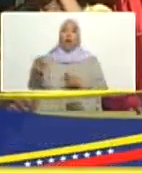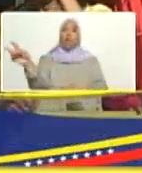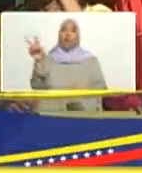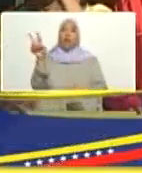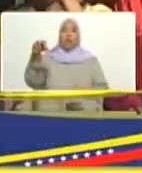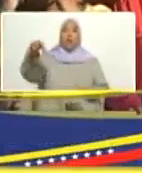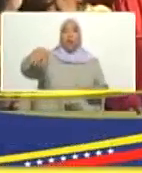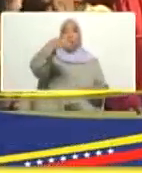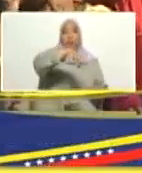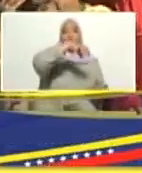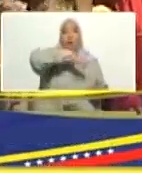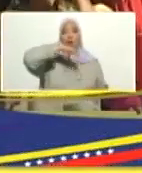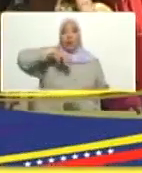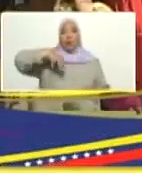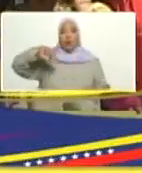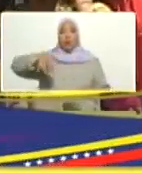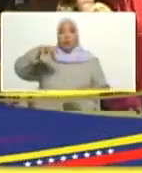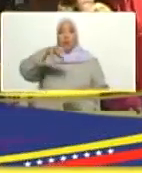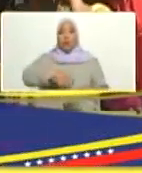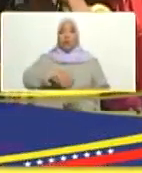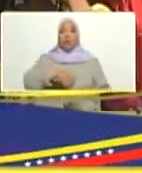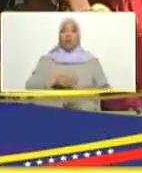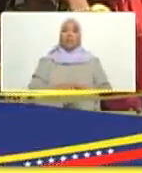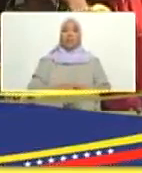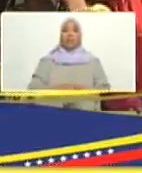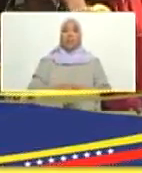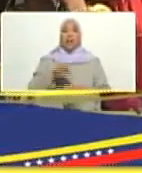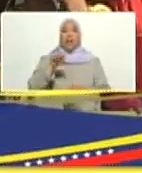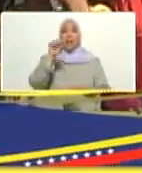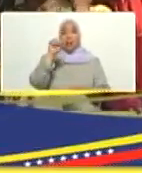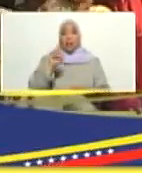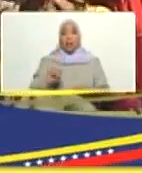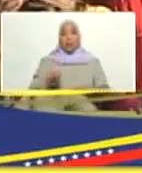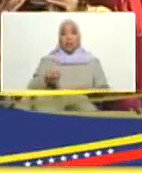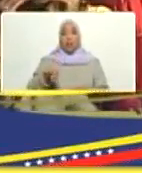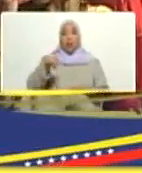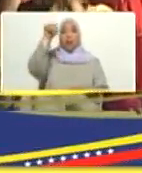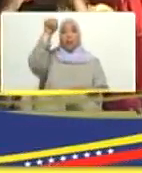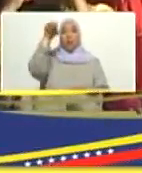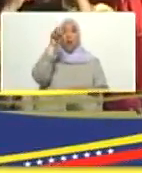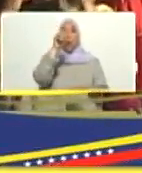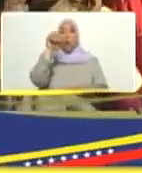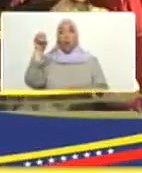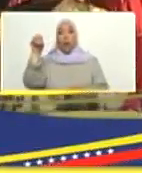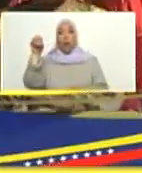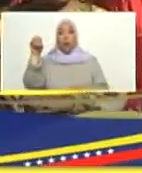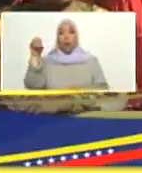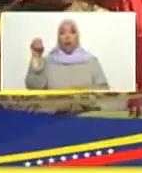país, de norte a sur, de este a oeste.